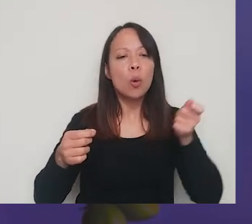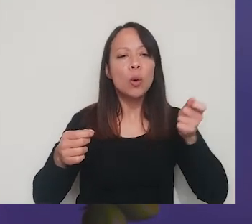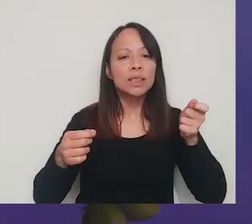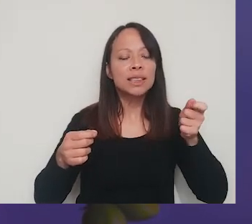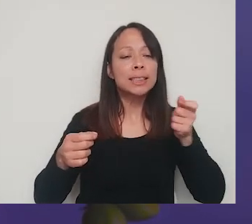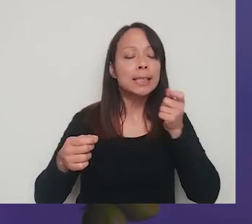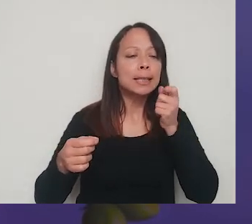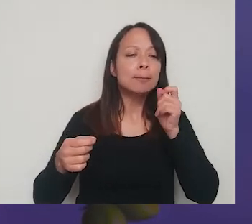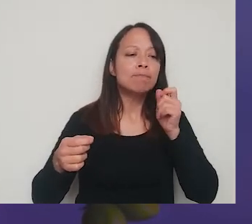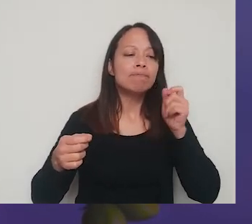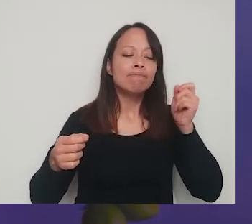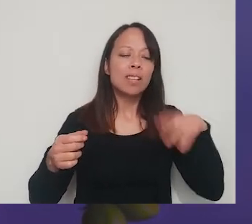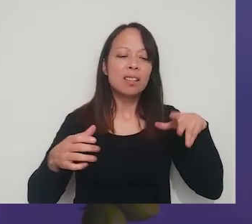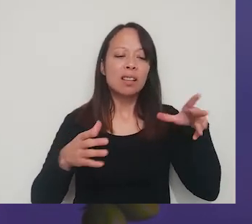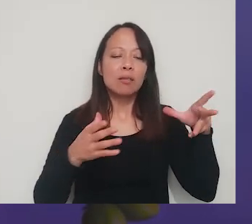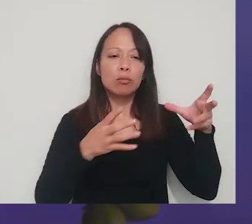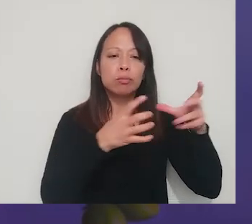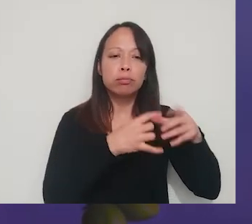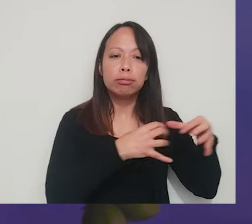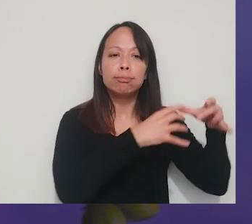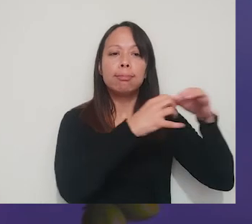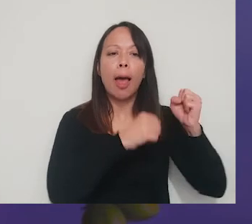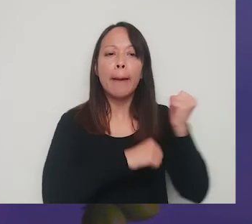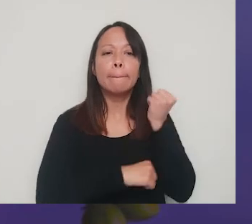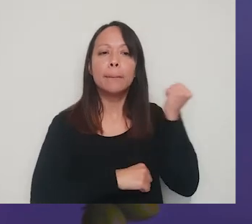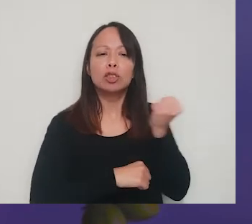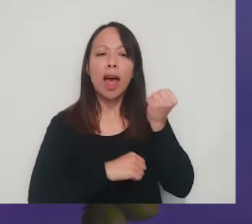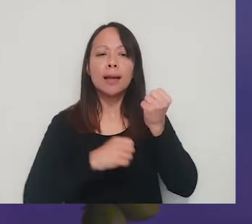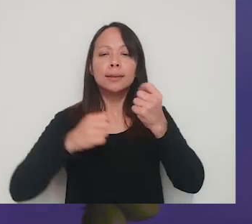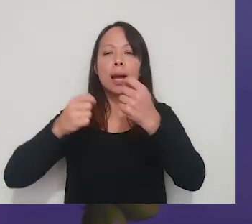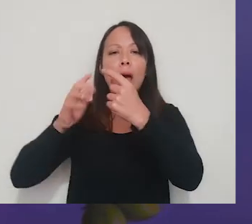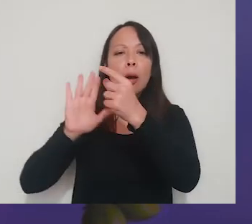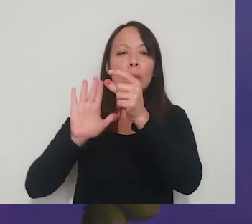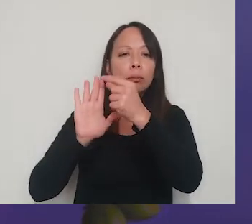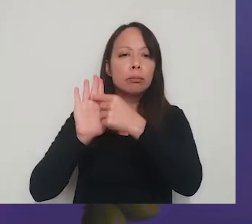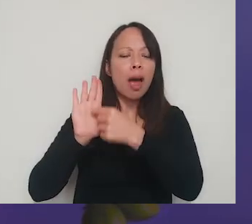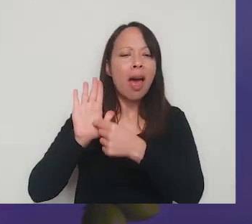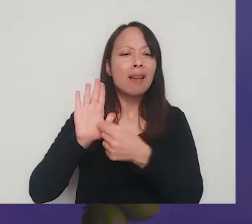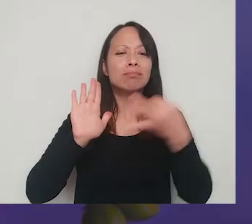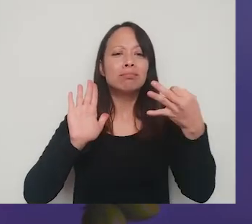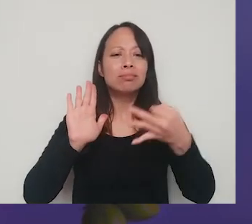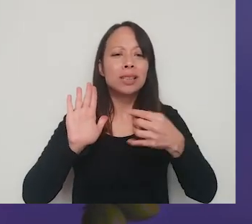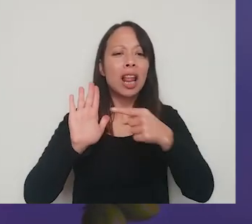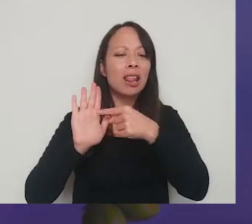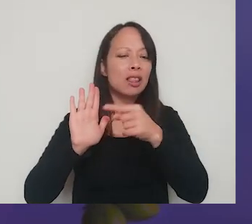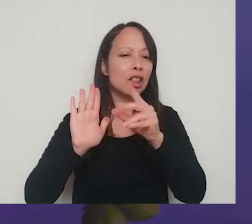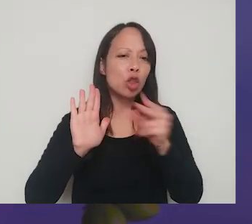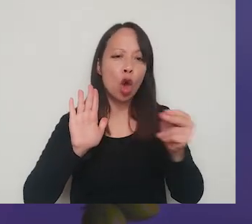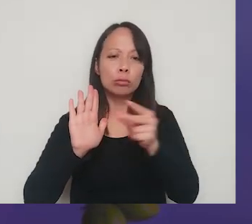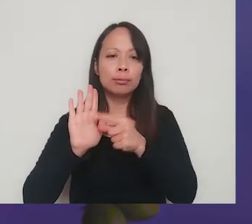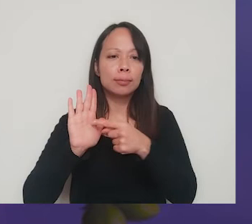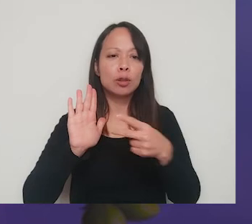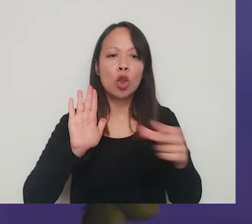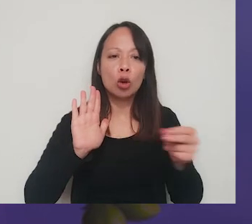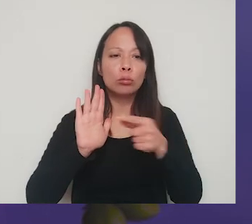inferiores, sin hacer una distinción de la plataforma fáctica y de la importancia de cada caso concreto, comenzaron a denegar